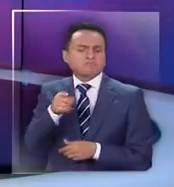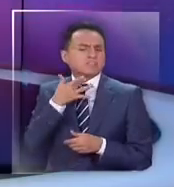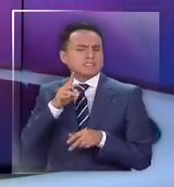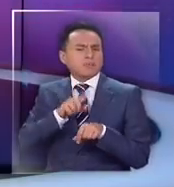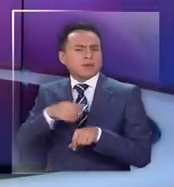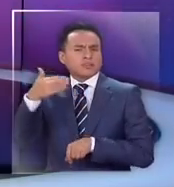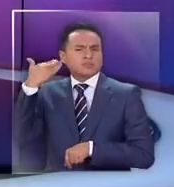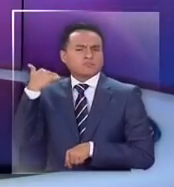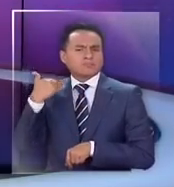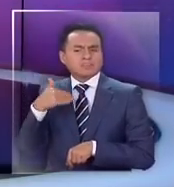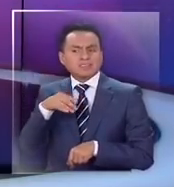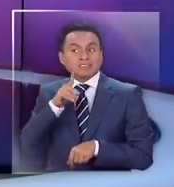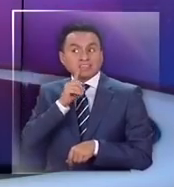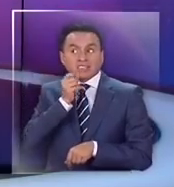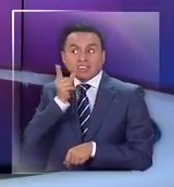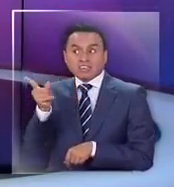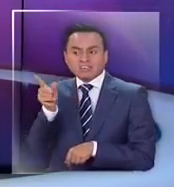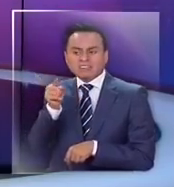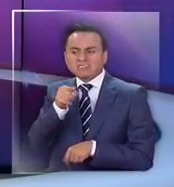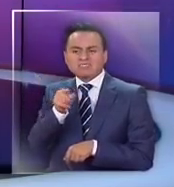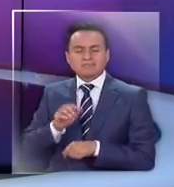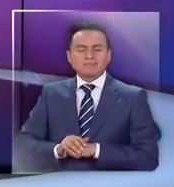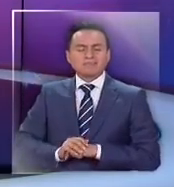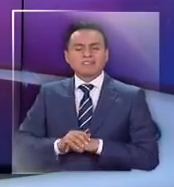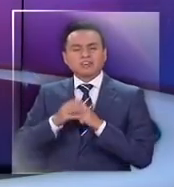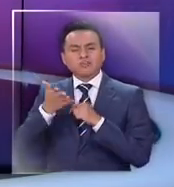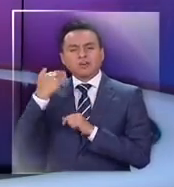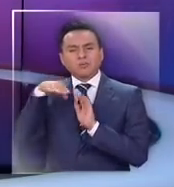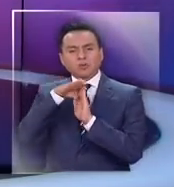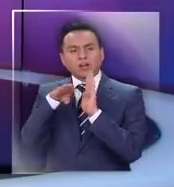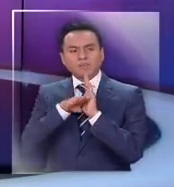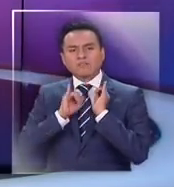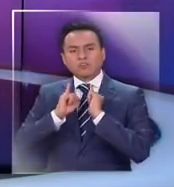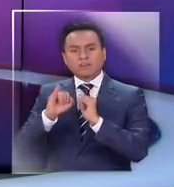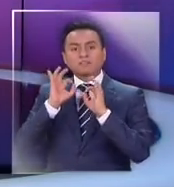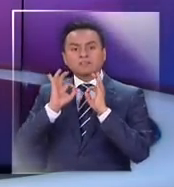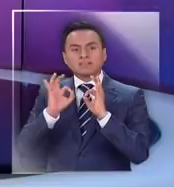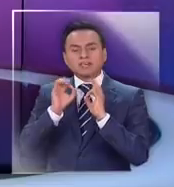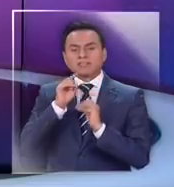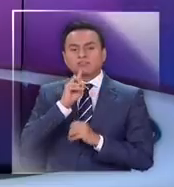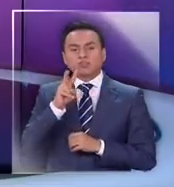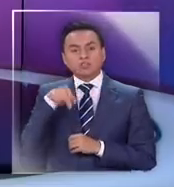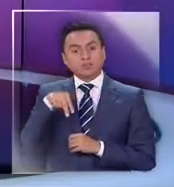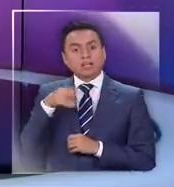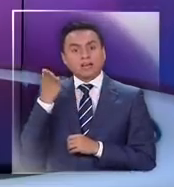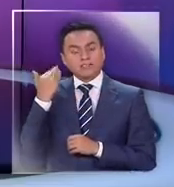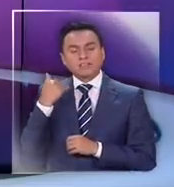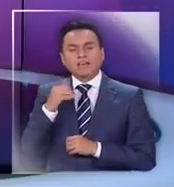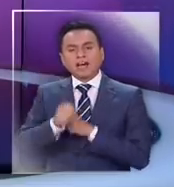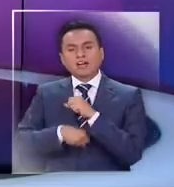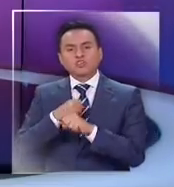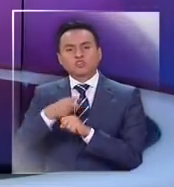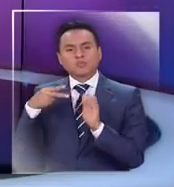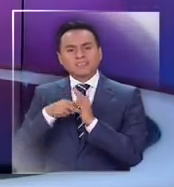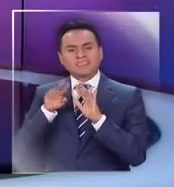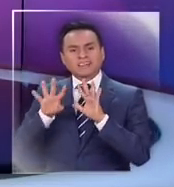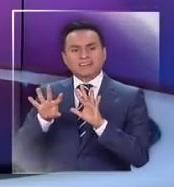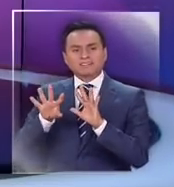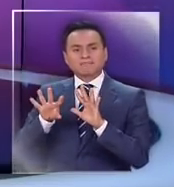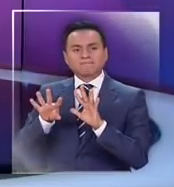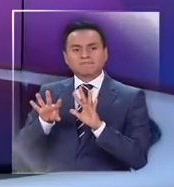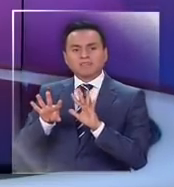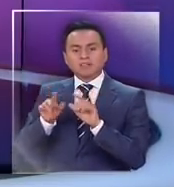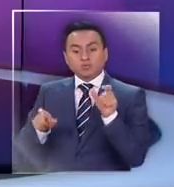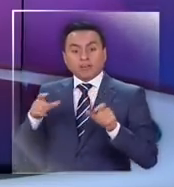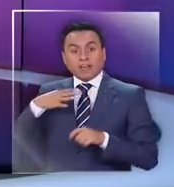ese momento y ante quién lo acusaron? Bueno, fue en el programa de Informe Especial de Televisión Nacional del año 2010, cuando